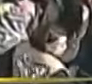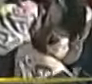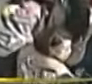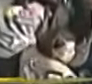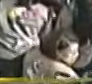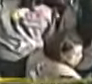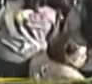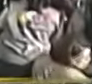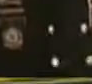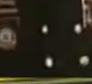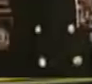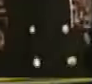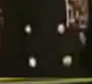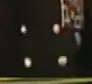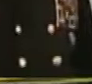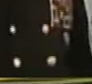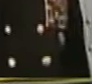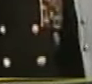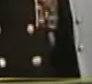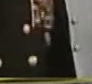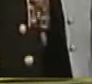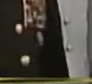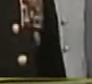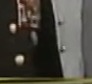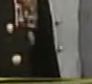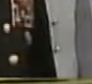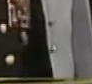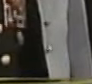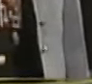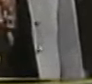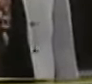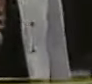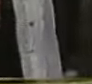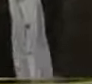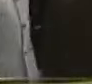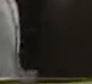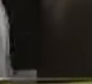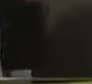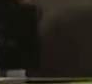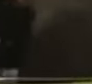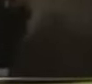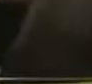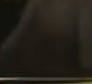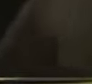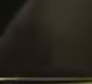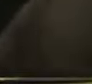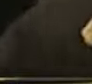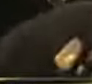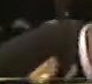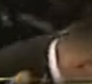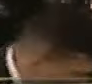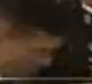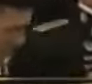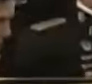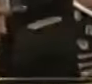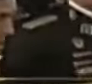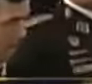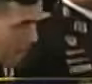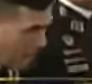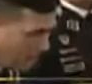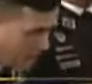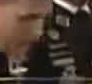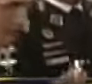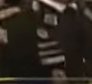10.500.000 de venezolanos y venezolanas expresaron a través de las urnas electorales su posición, su reiteración a lo que es